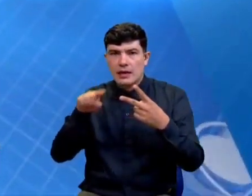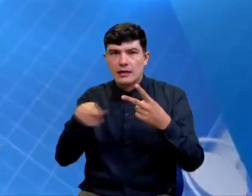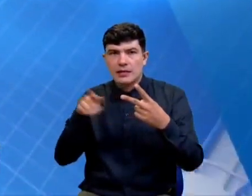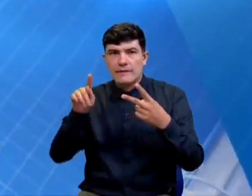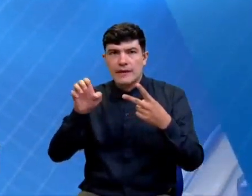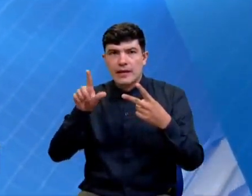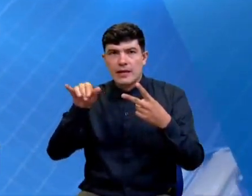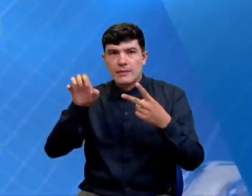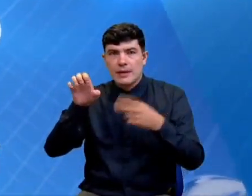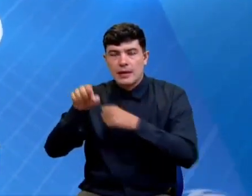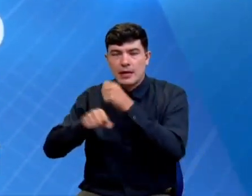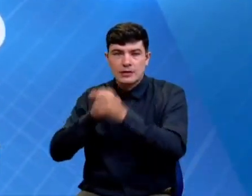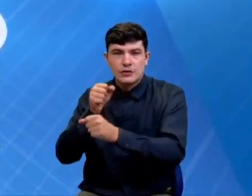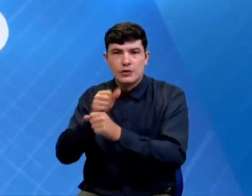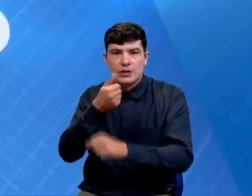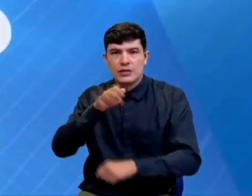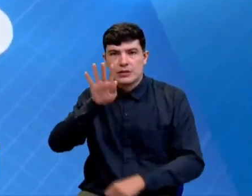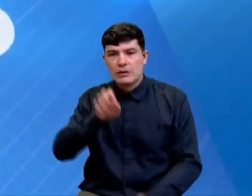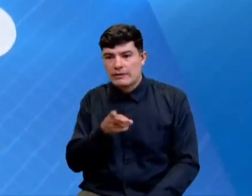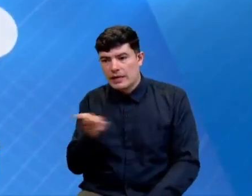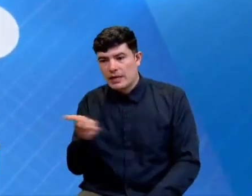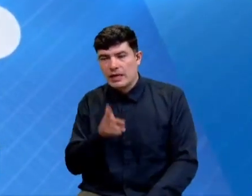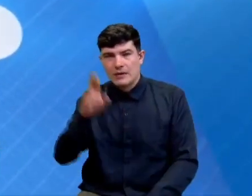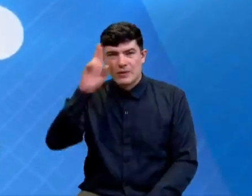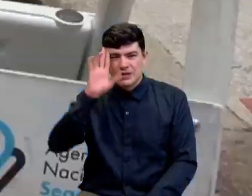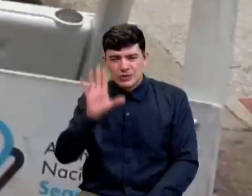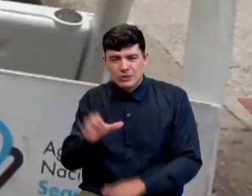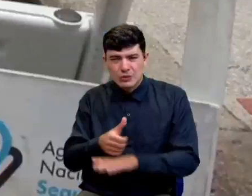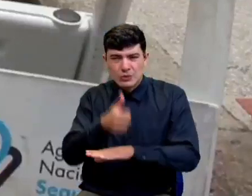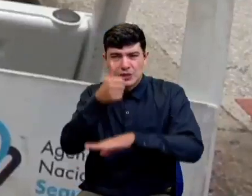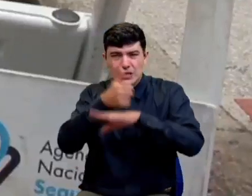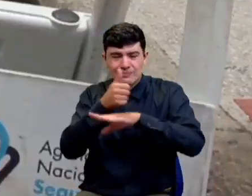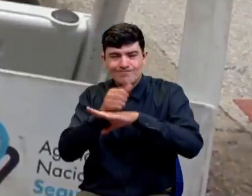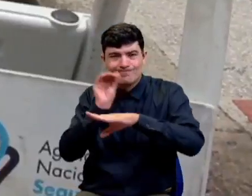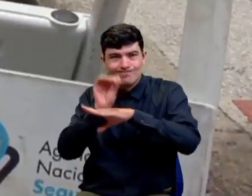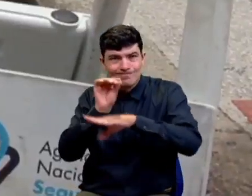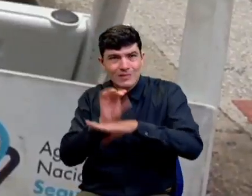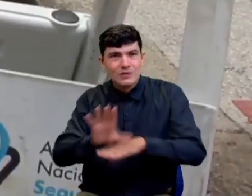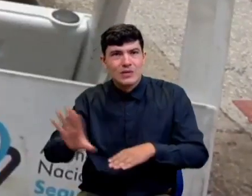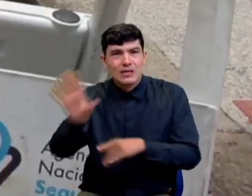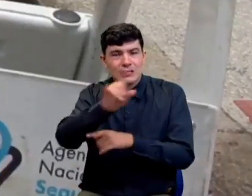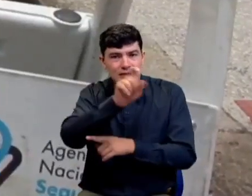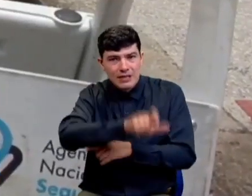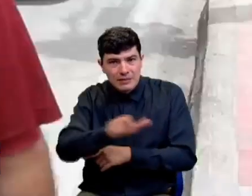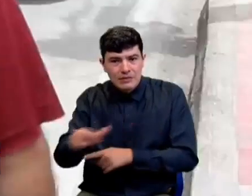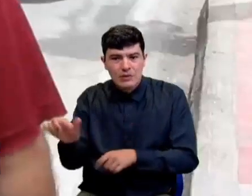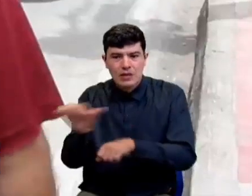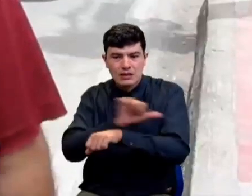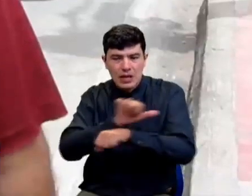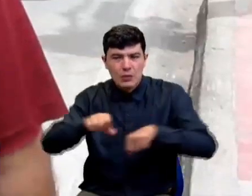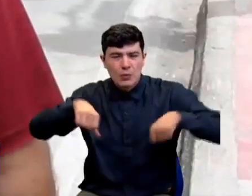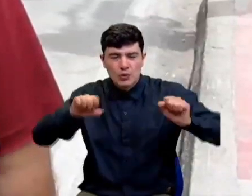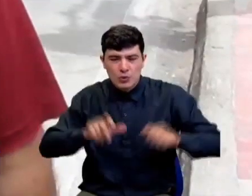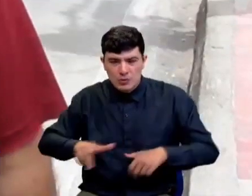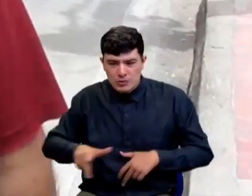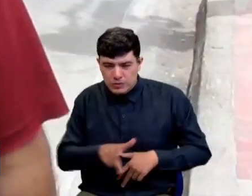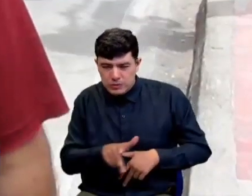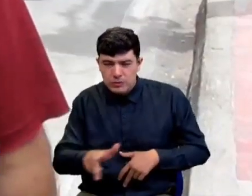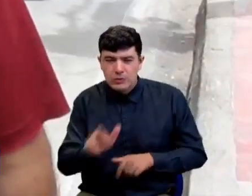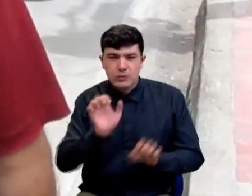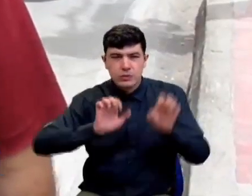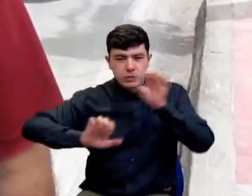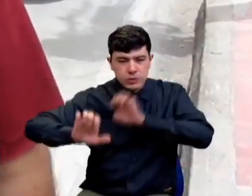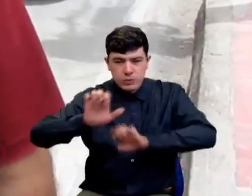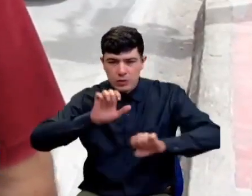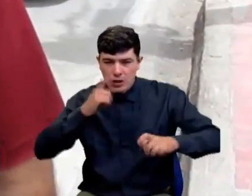de 19 años. Por hechos como estos, las autoridades insisten en conducir con precaución. Se está generando muchos